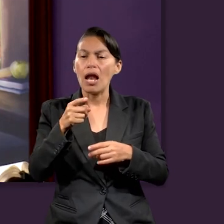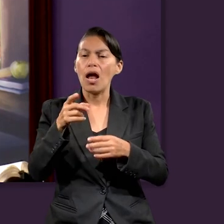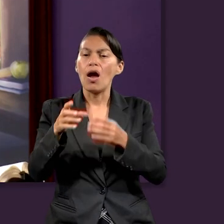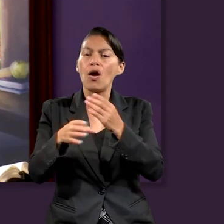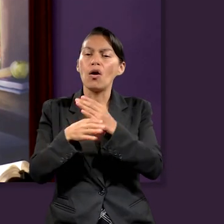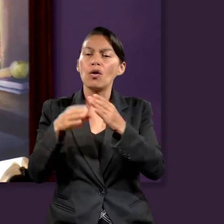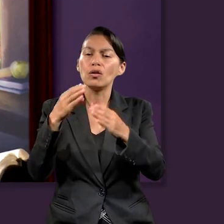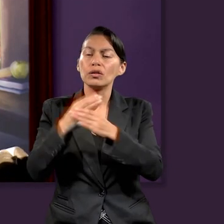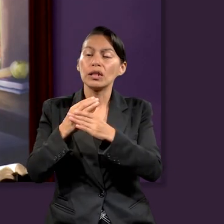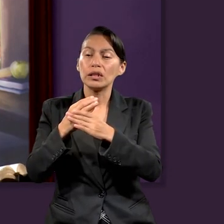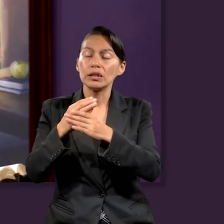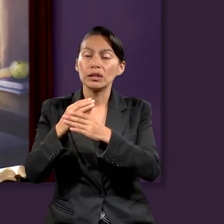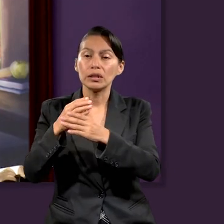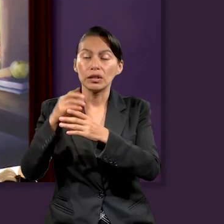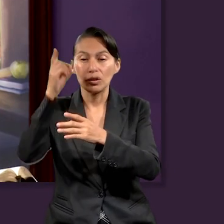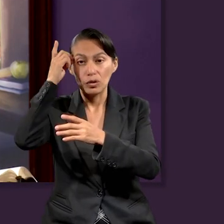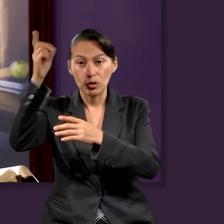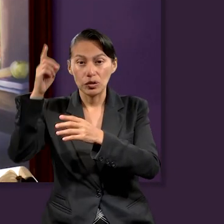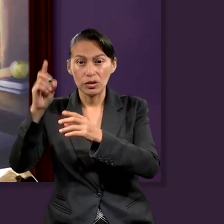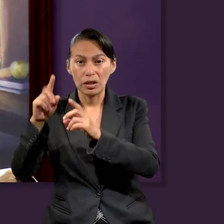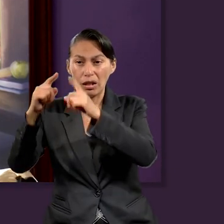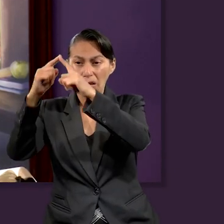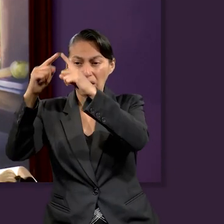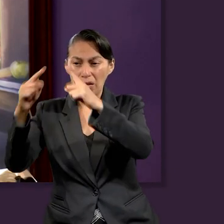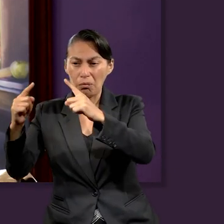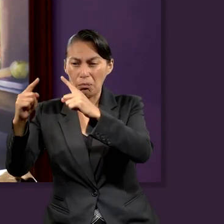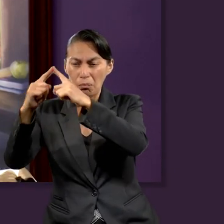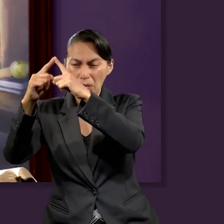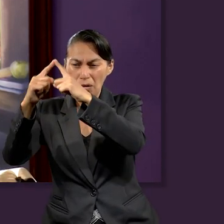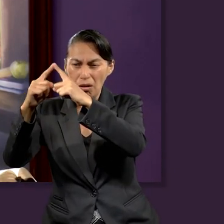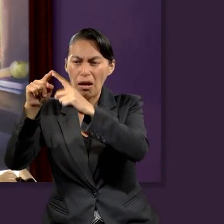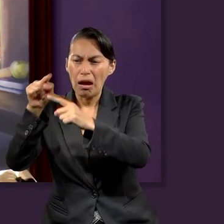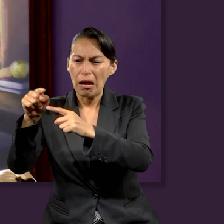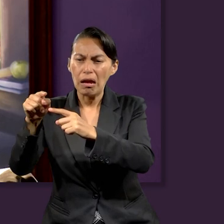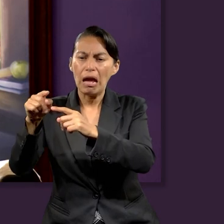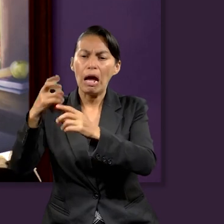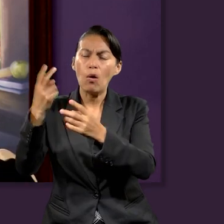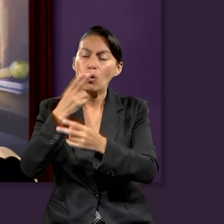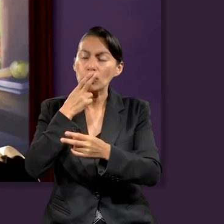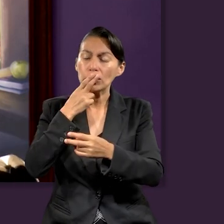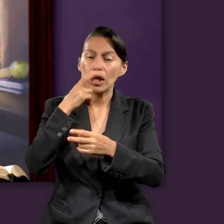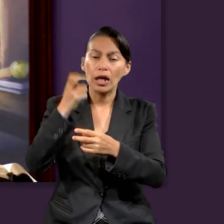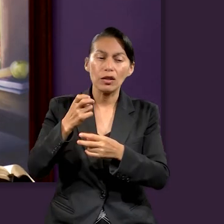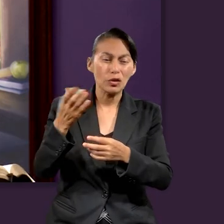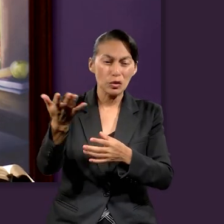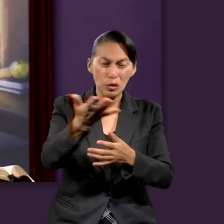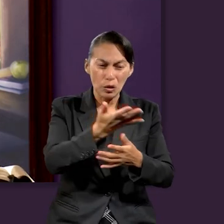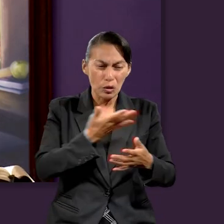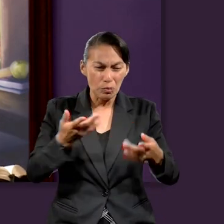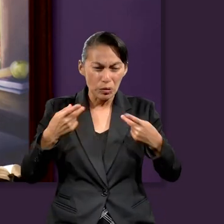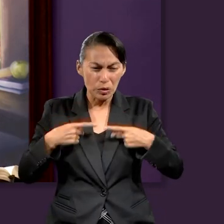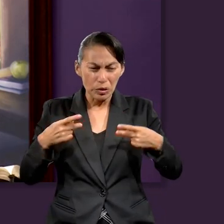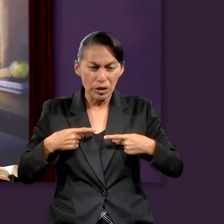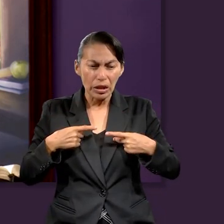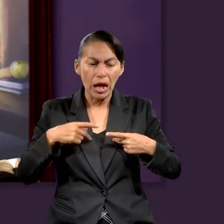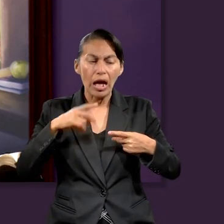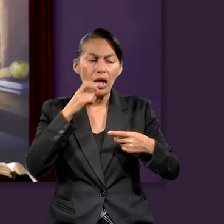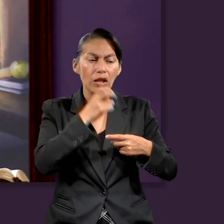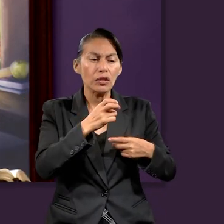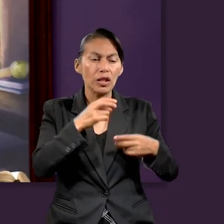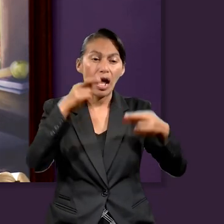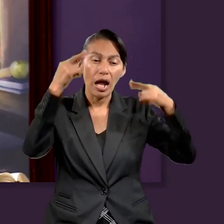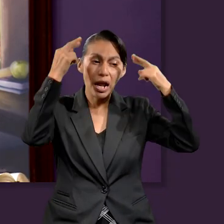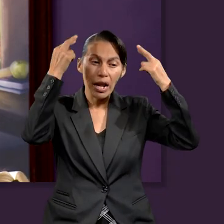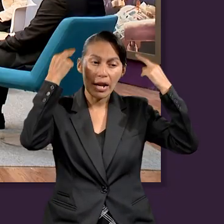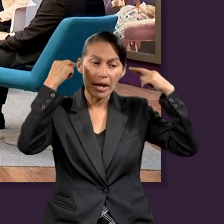pone un fin completo al gobierno de Babilonia como potencia mundial y le entrega el reino a los medos y los